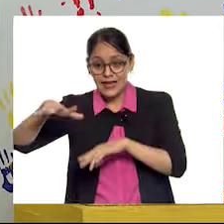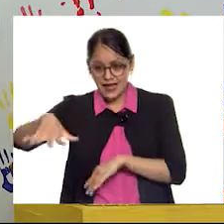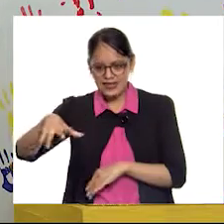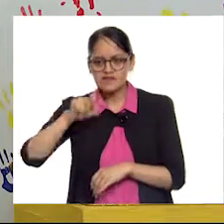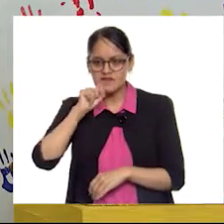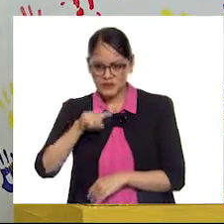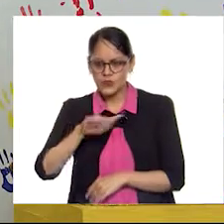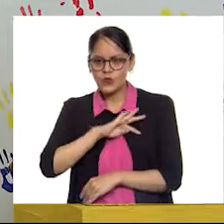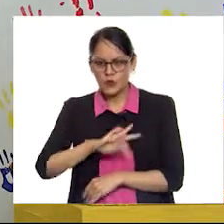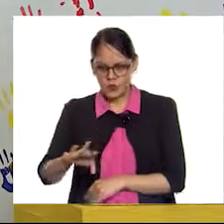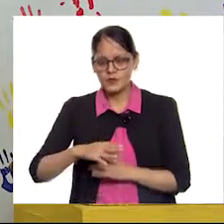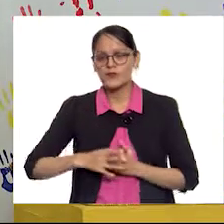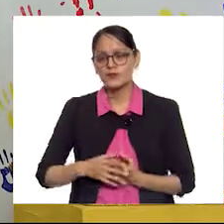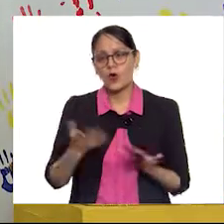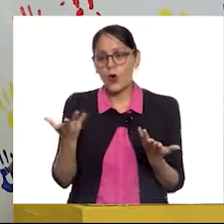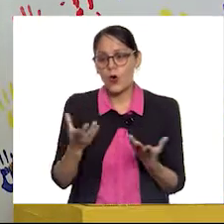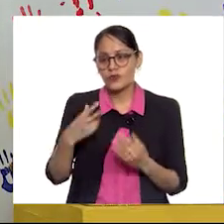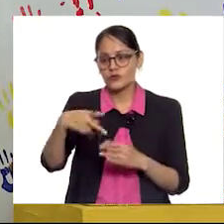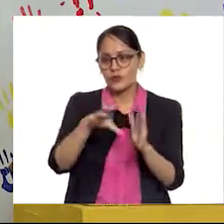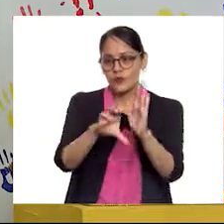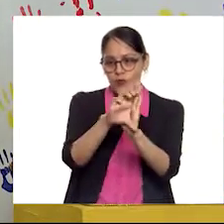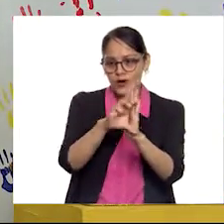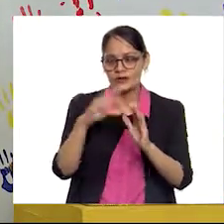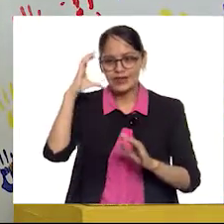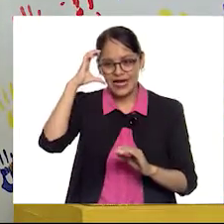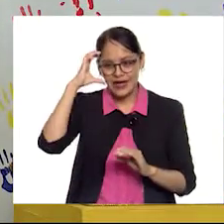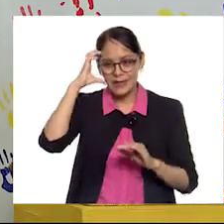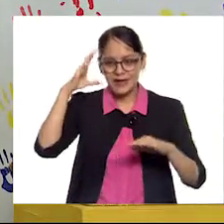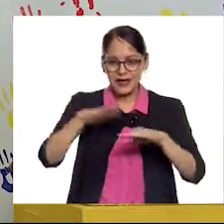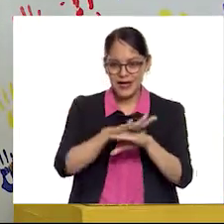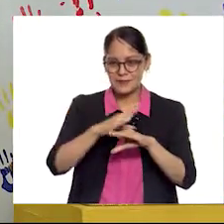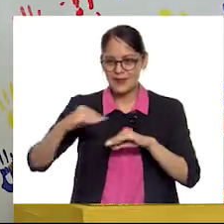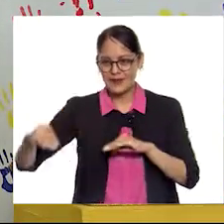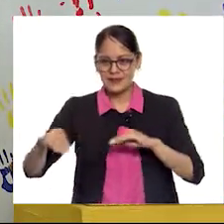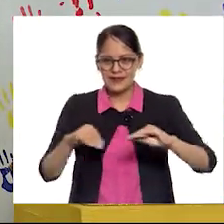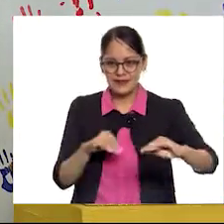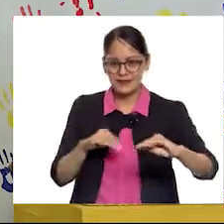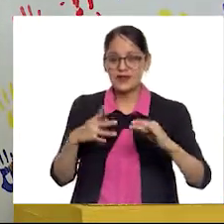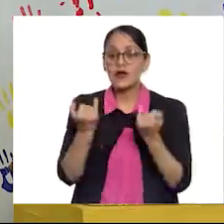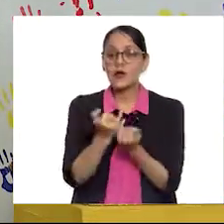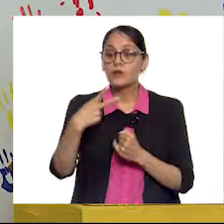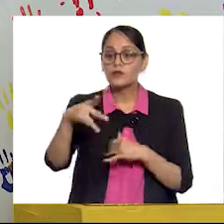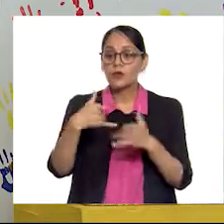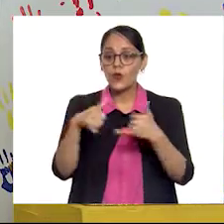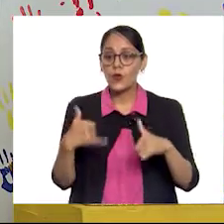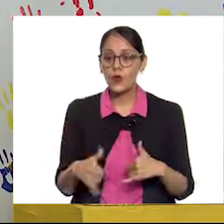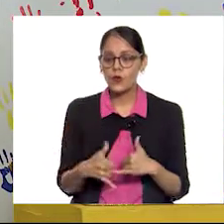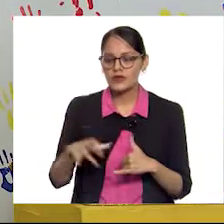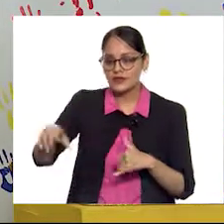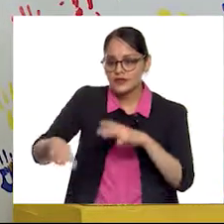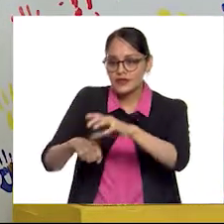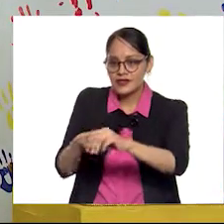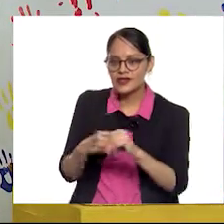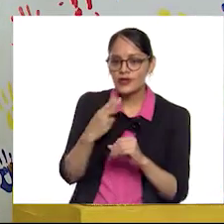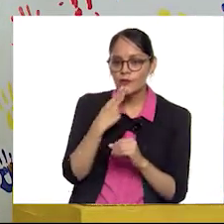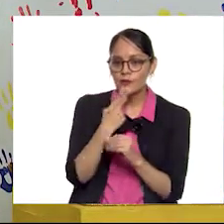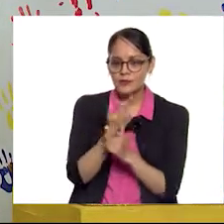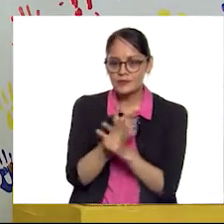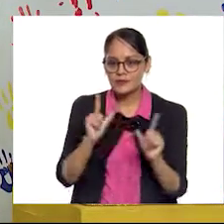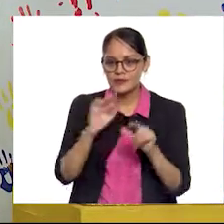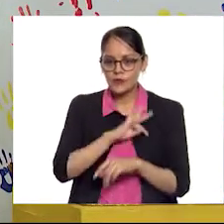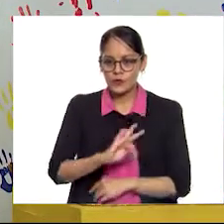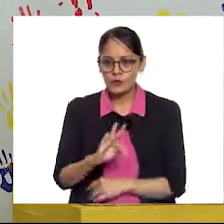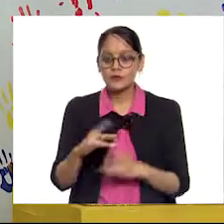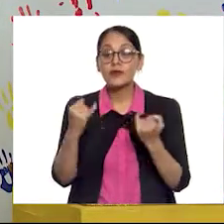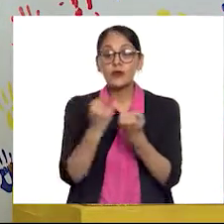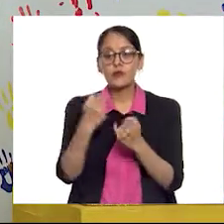pueden hacerlo. Pueden acomodar la cama de diferentes maneras o acomodar sus juguetes y empezar a manipularlos o lo que tengan a la